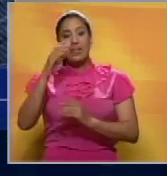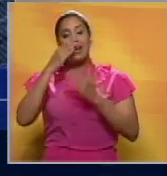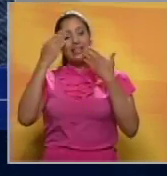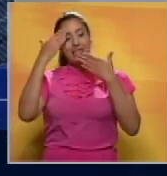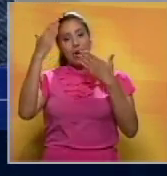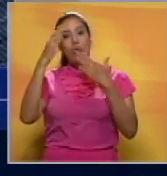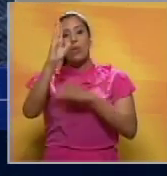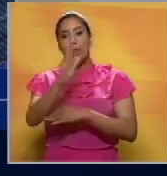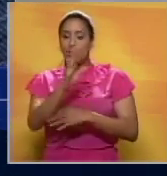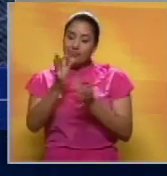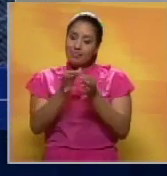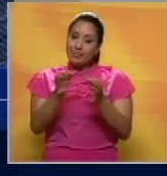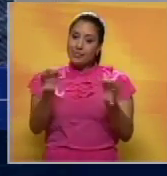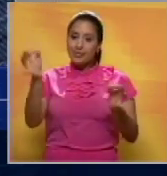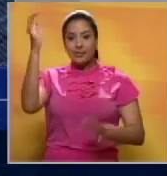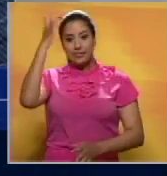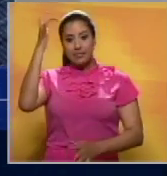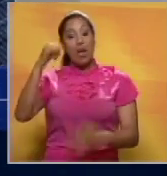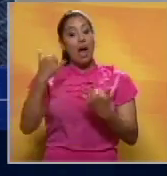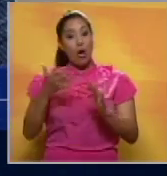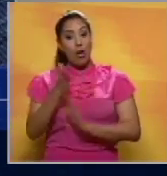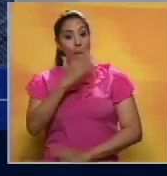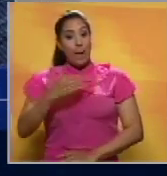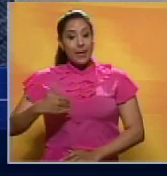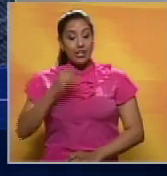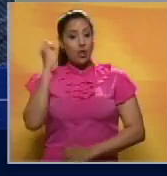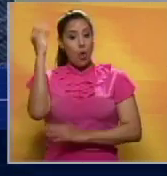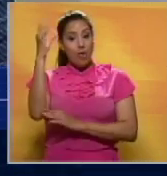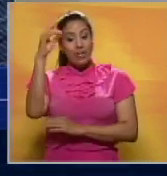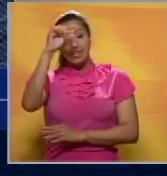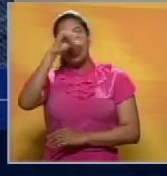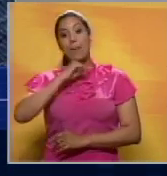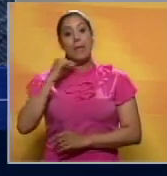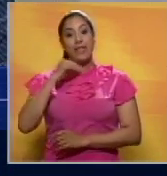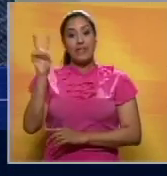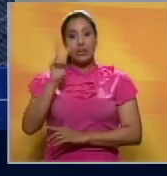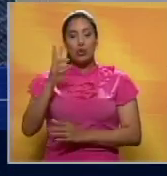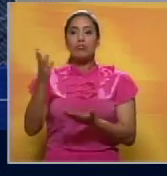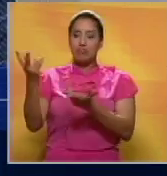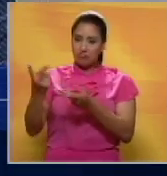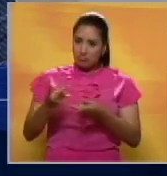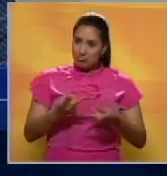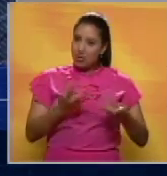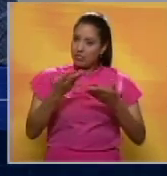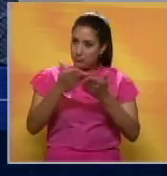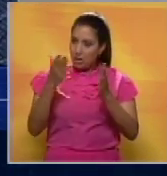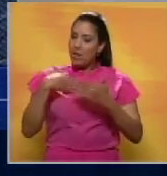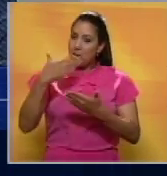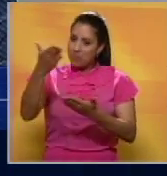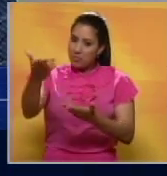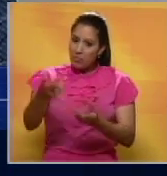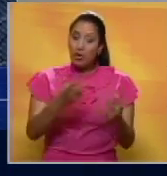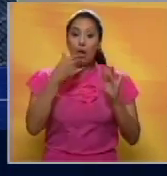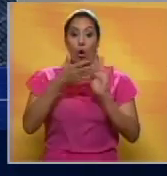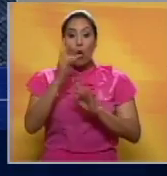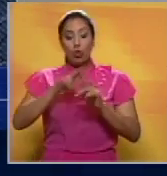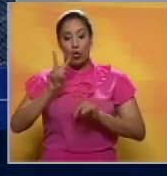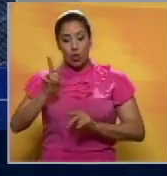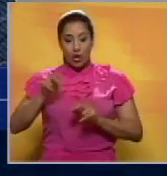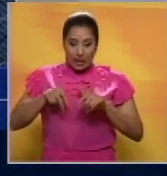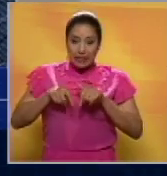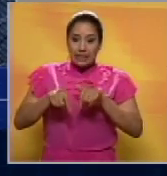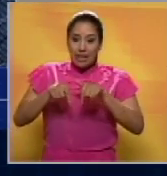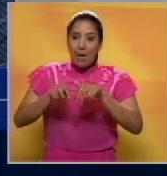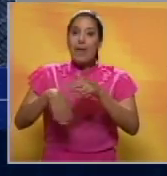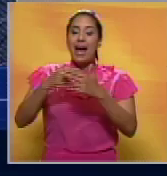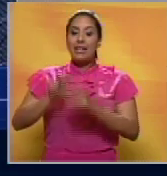bendiciones en un tono cordial. Monseñor Diego Padrón, el presidente de la Conferencia Episcopal Venezolana, los recibió en la puerta y luego juntos caminaron hasta